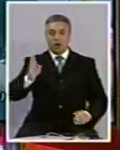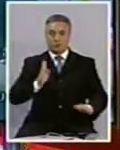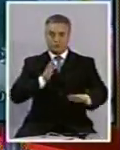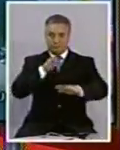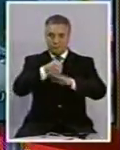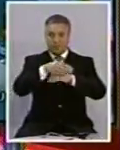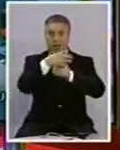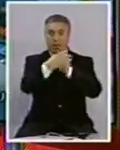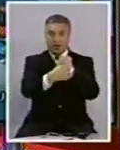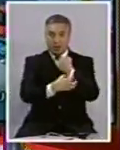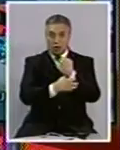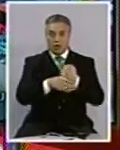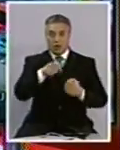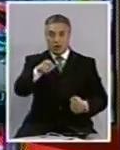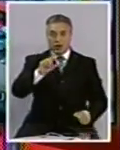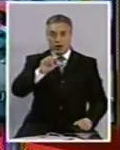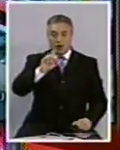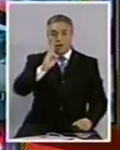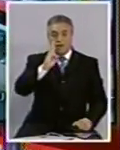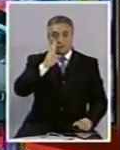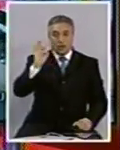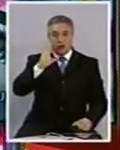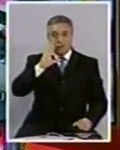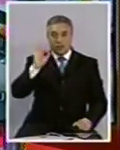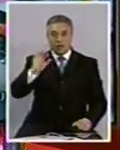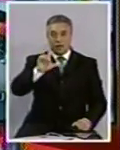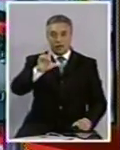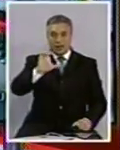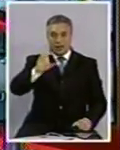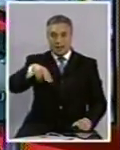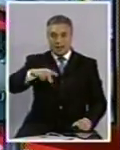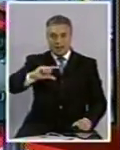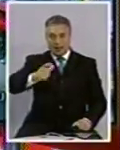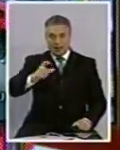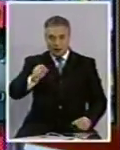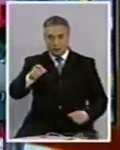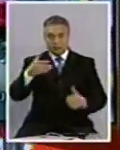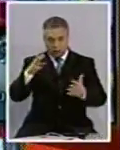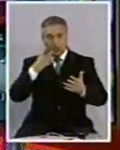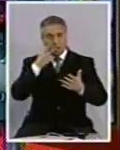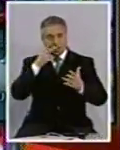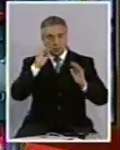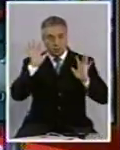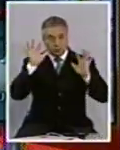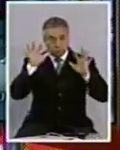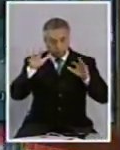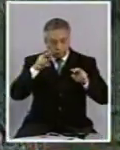región del Biobío. Aves que no han pasado inadvertidas y ya llamaron la atención de muchas personas. Mire.